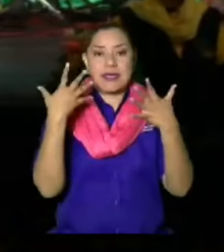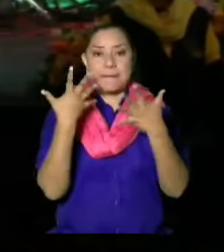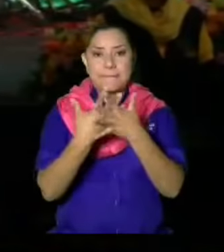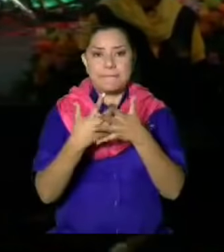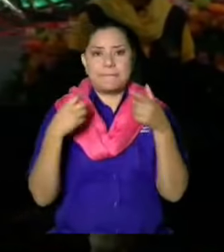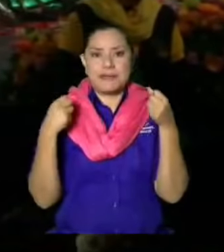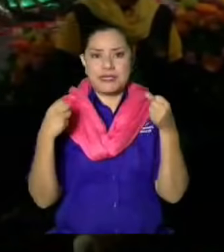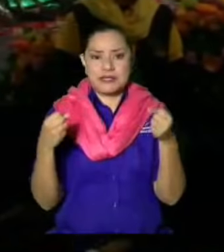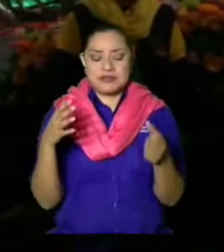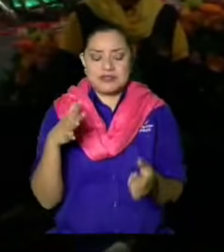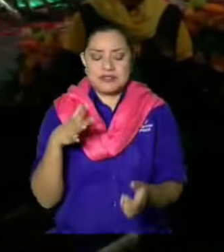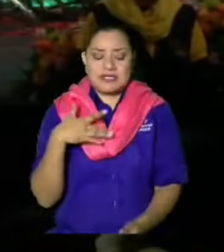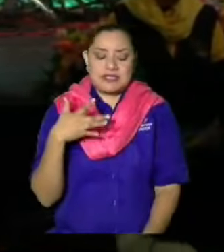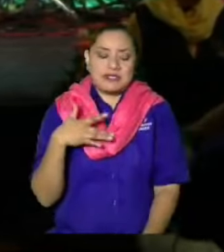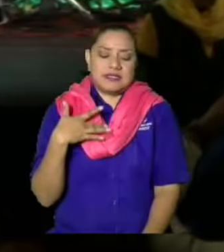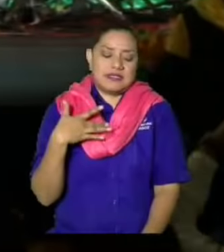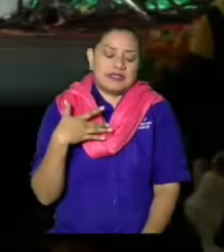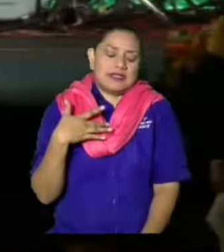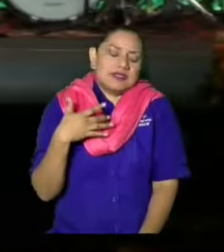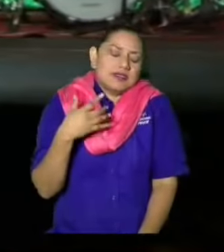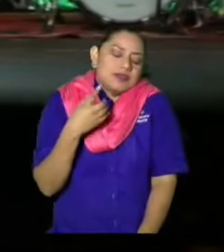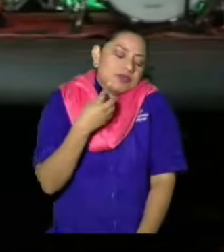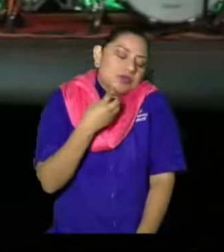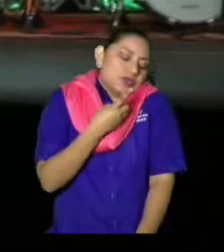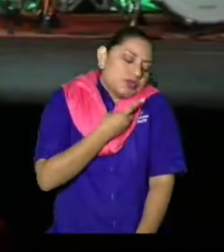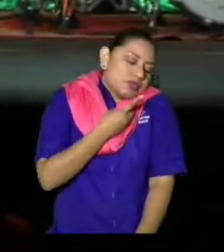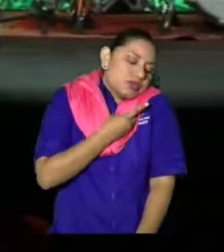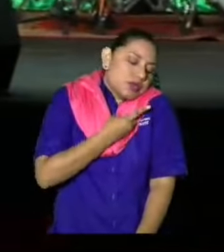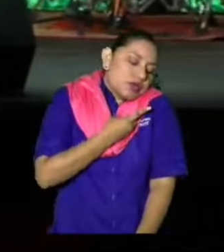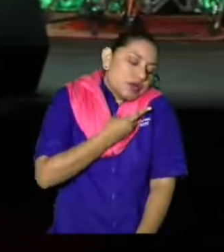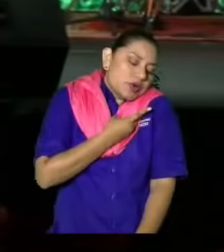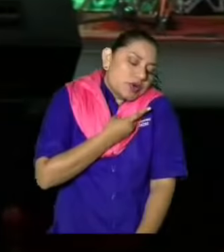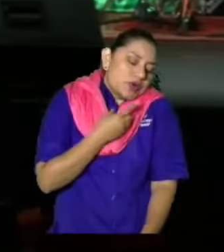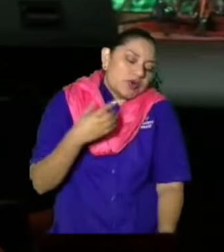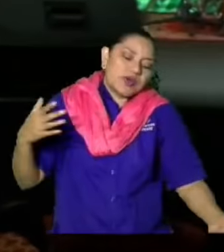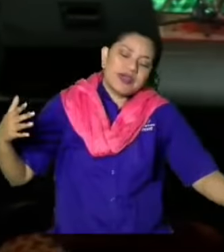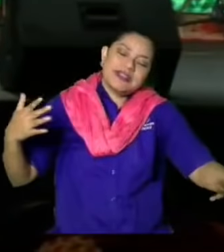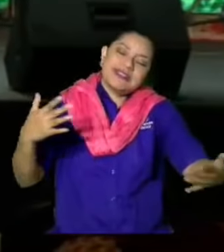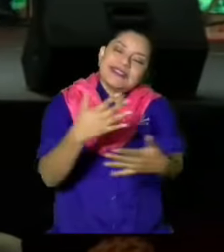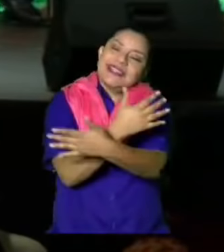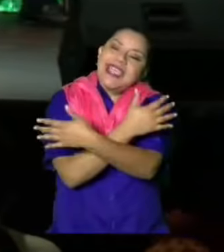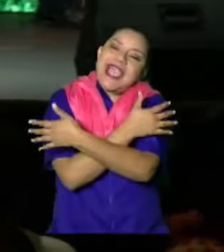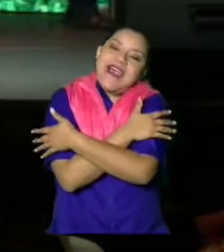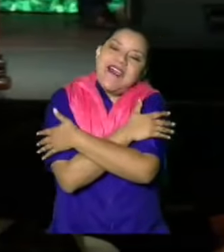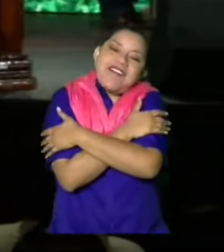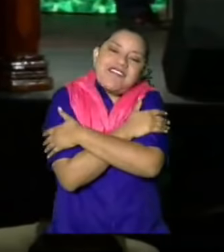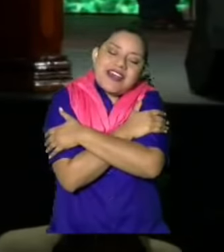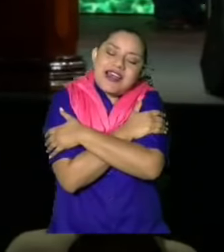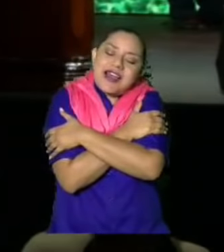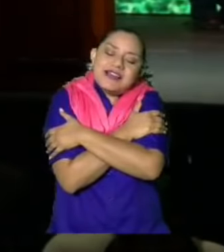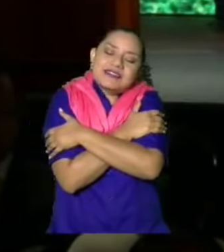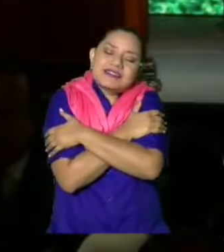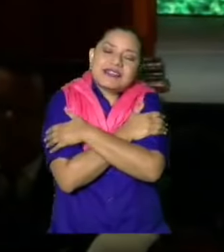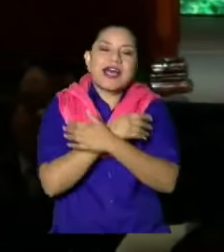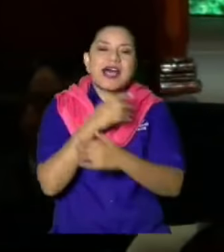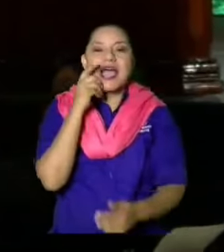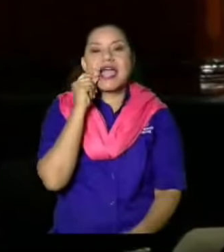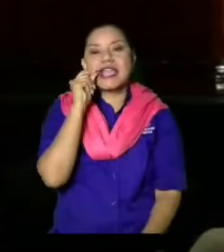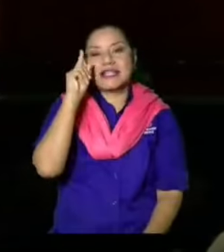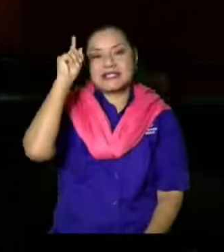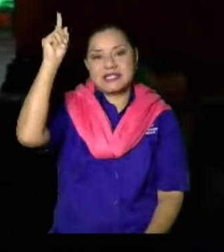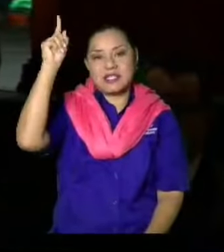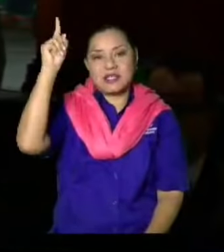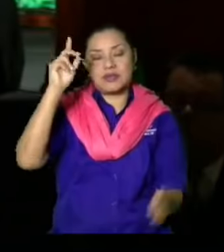Te has sentido solo y sola, pues hoy tienes el abrazo del Señor. Así es que mientras usted empieza a